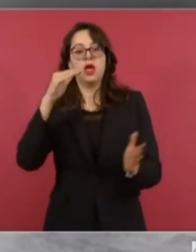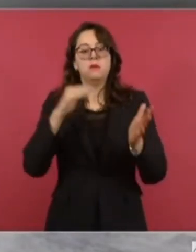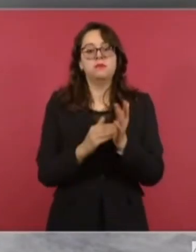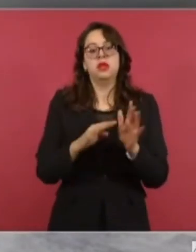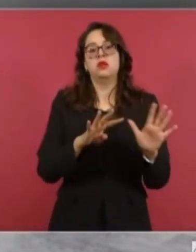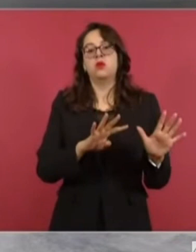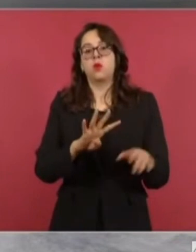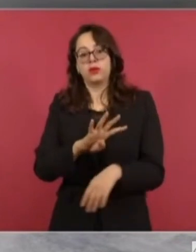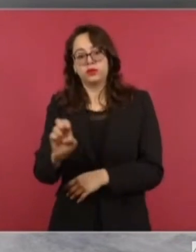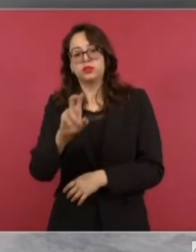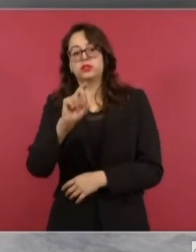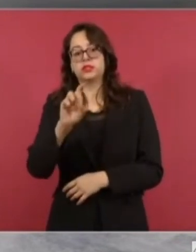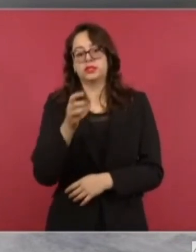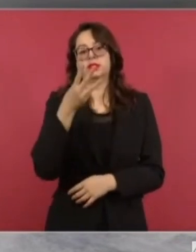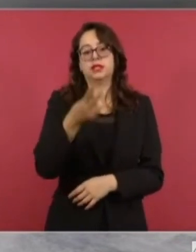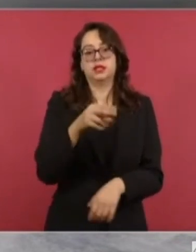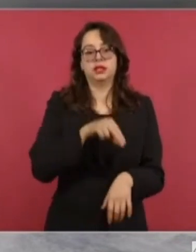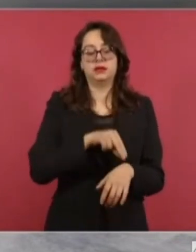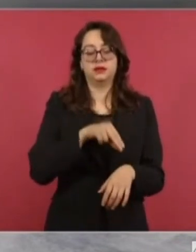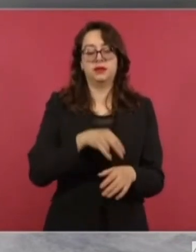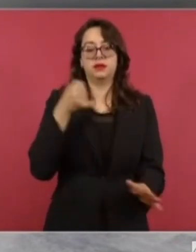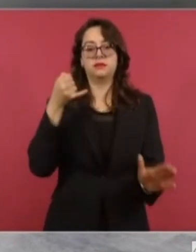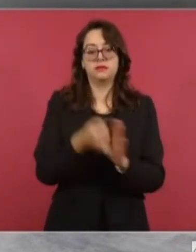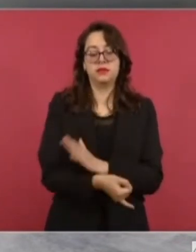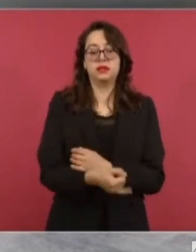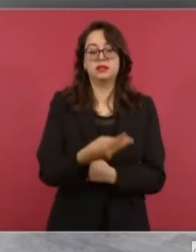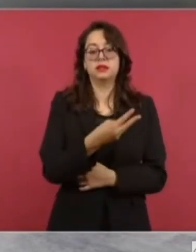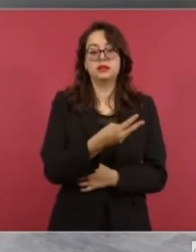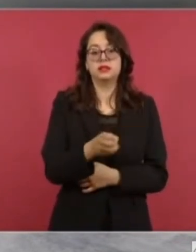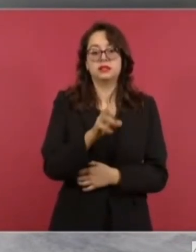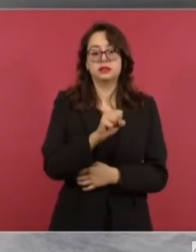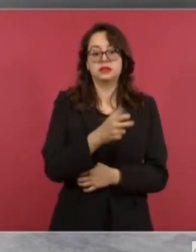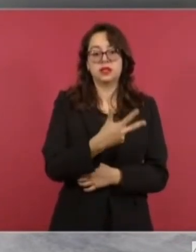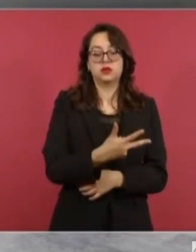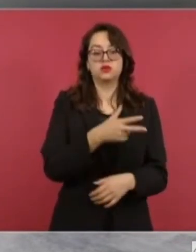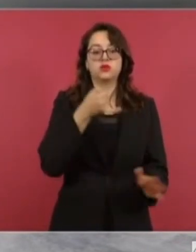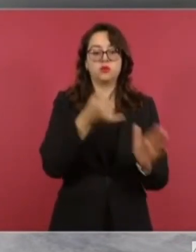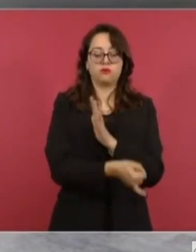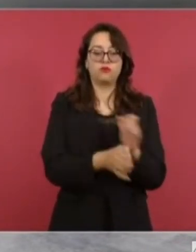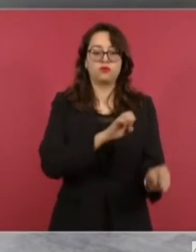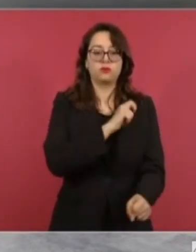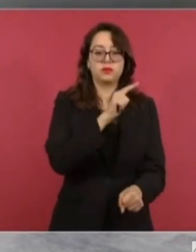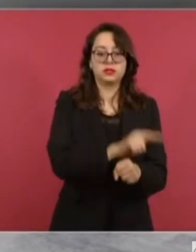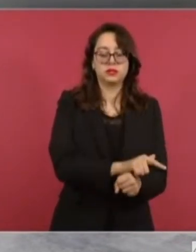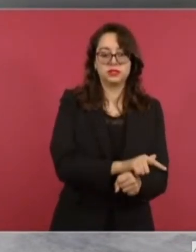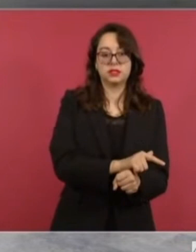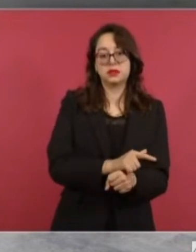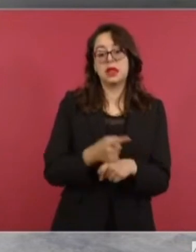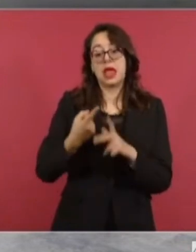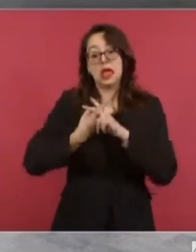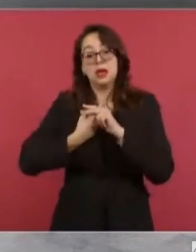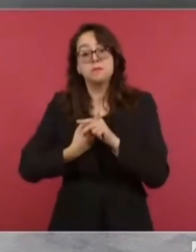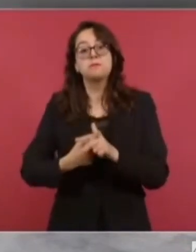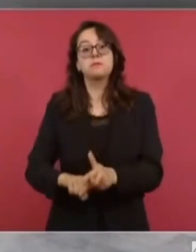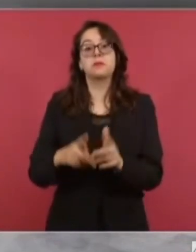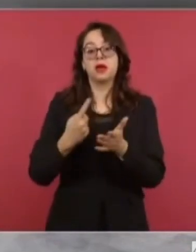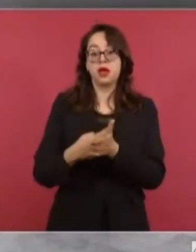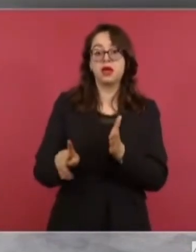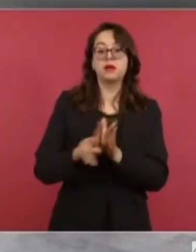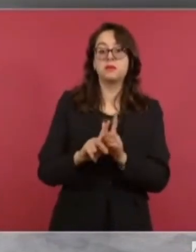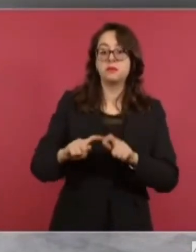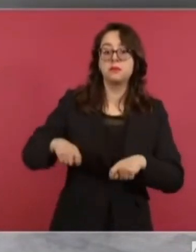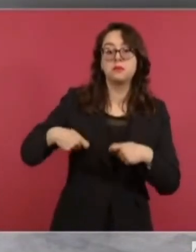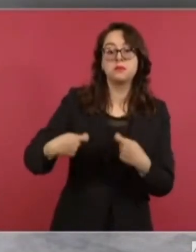médicos, de los cuales 668 son especialistas, y estamos iniciando el proceso